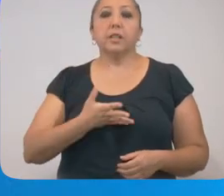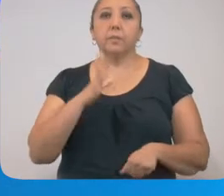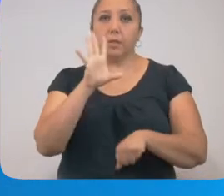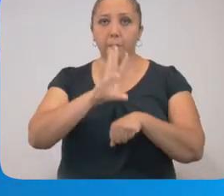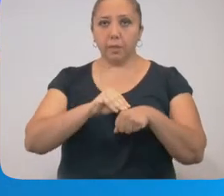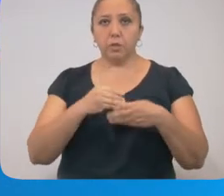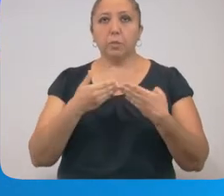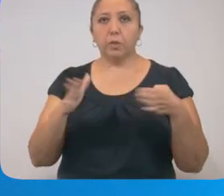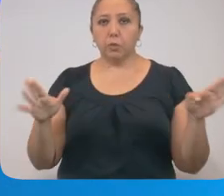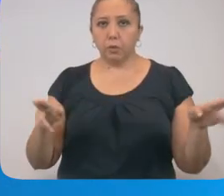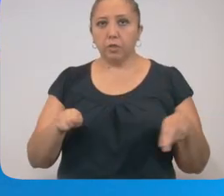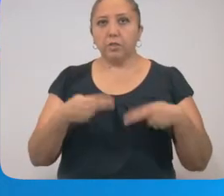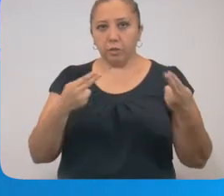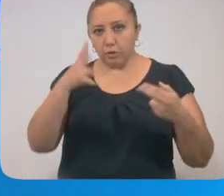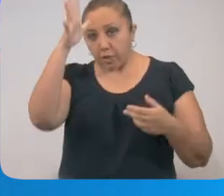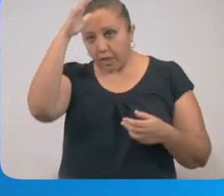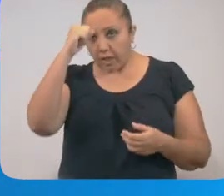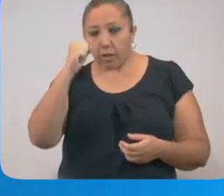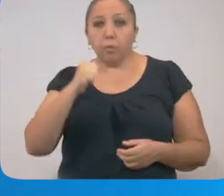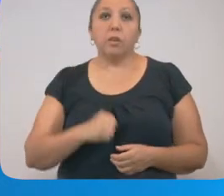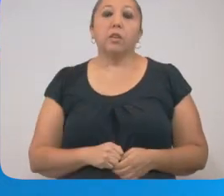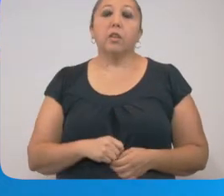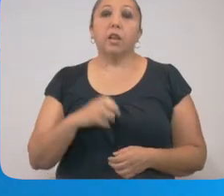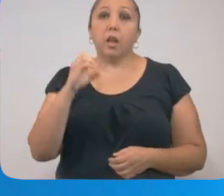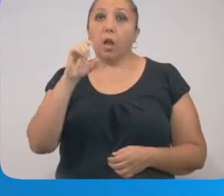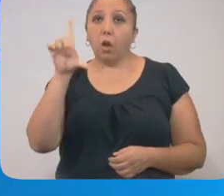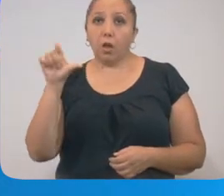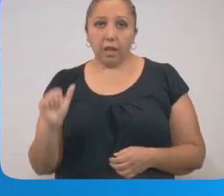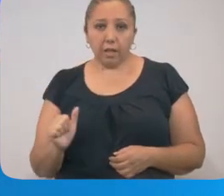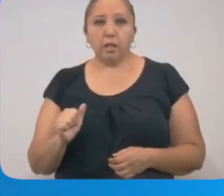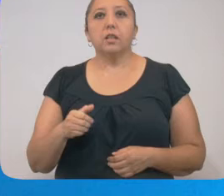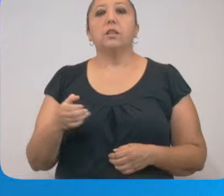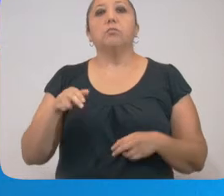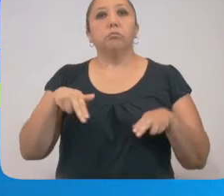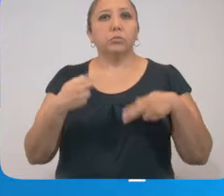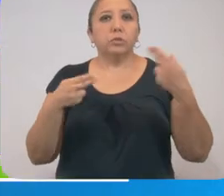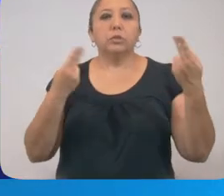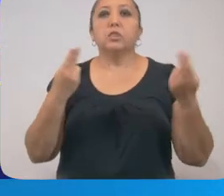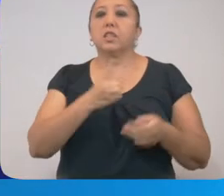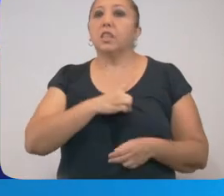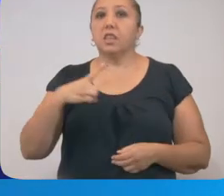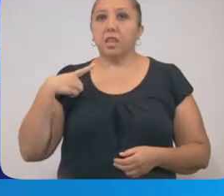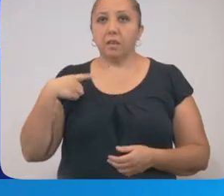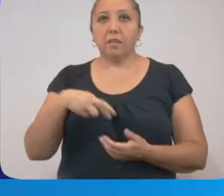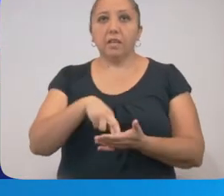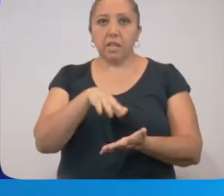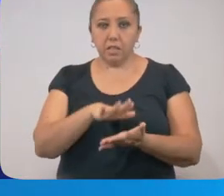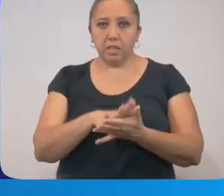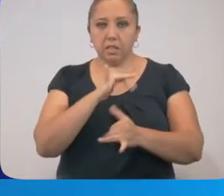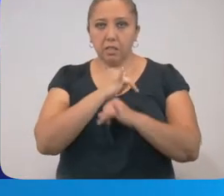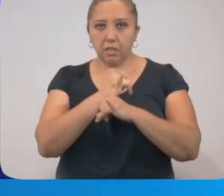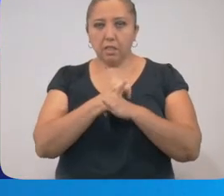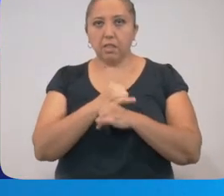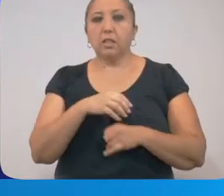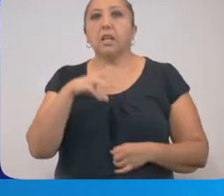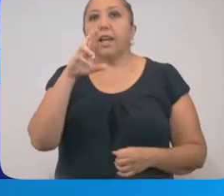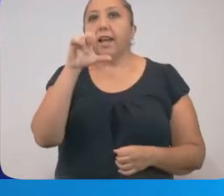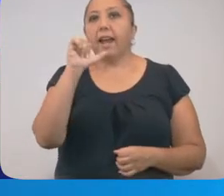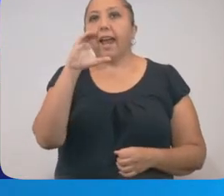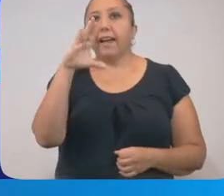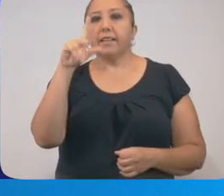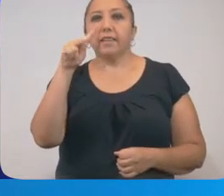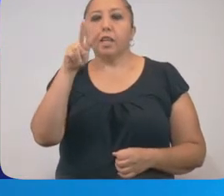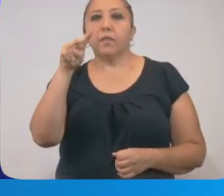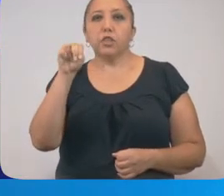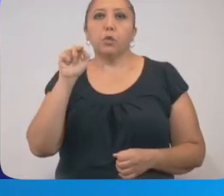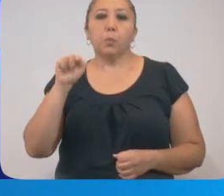permiso de reapertura de acuerdo a la ola que les corresponda, los comercios y establecimientos deben inscribirse en el micrositio reactivacion